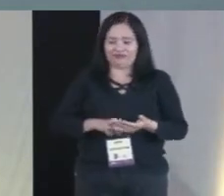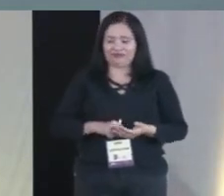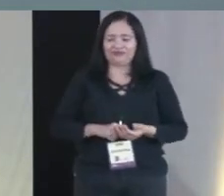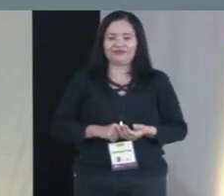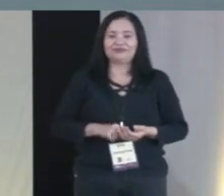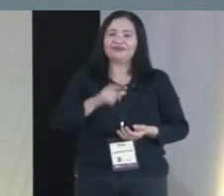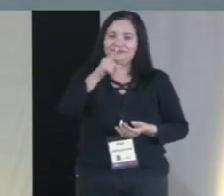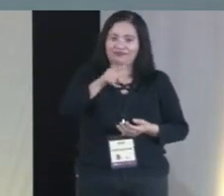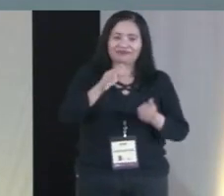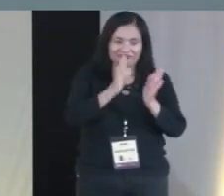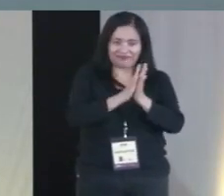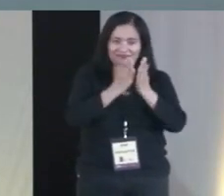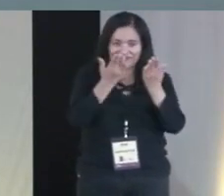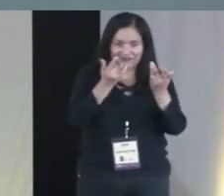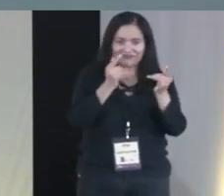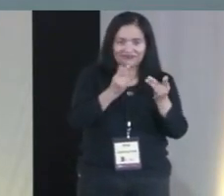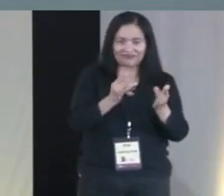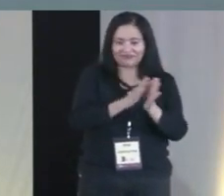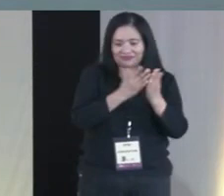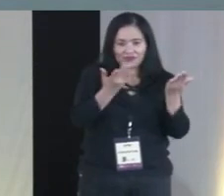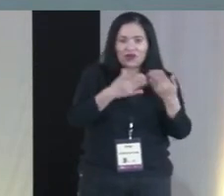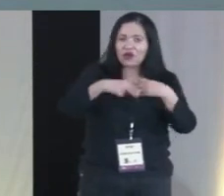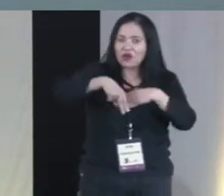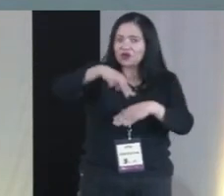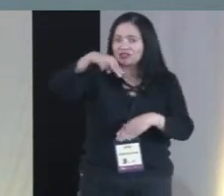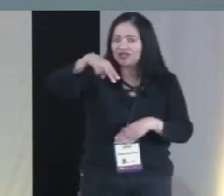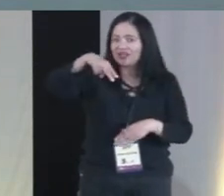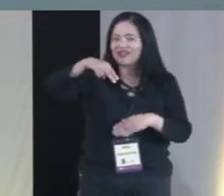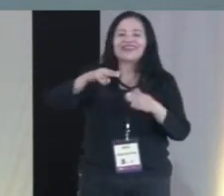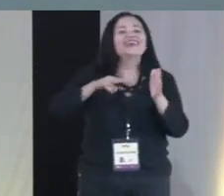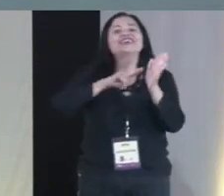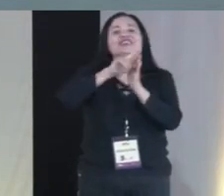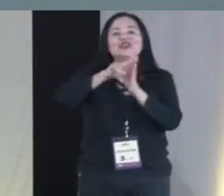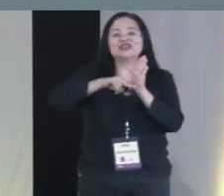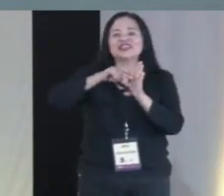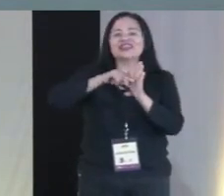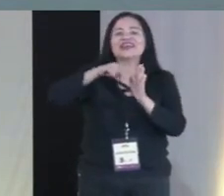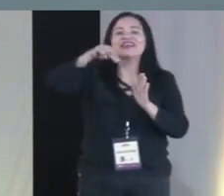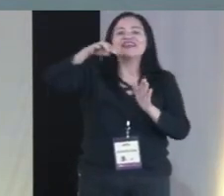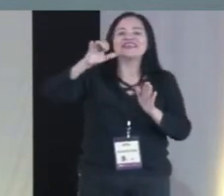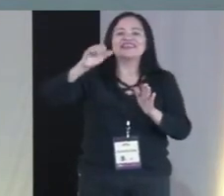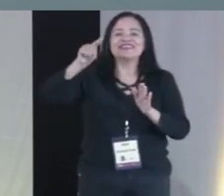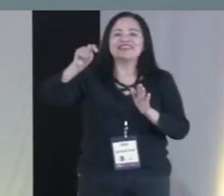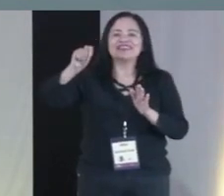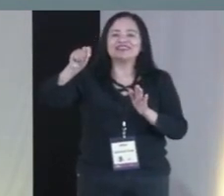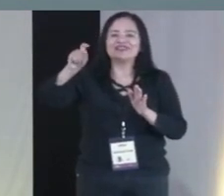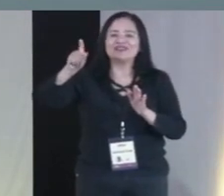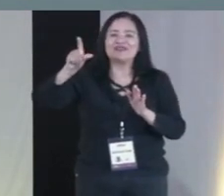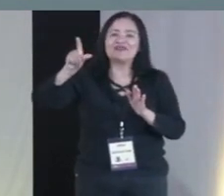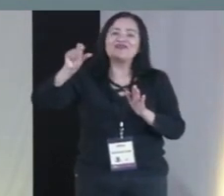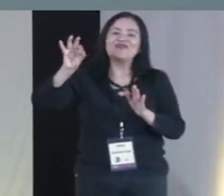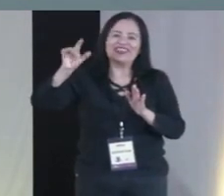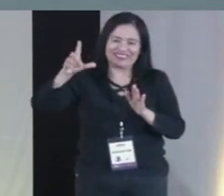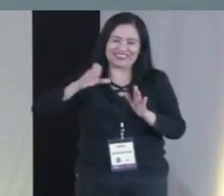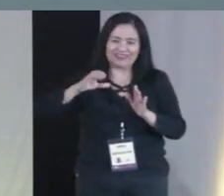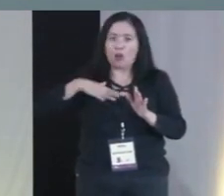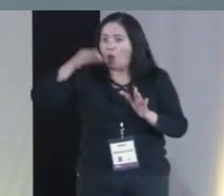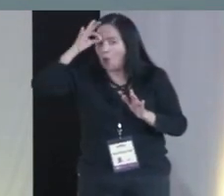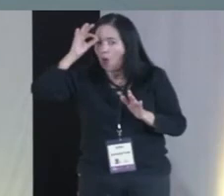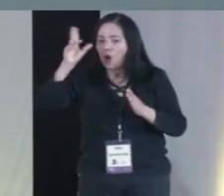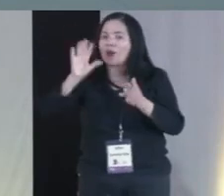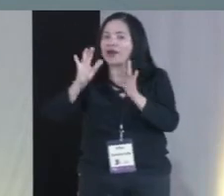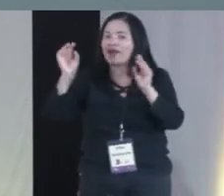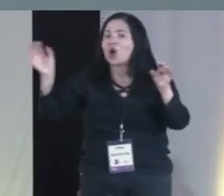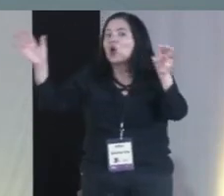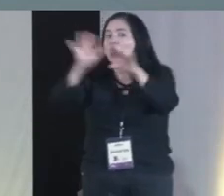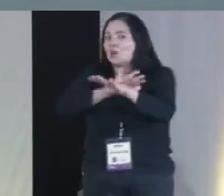que esta novela, si los de Netflix no son tontos, la van a convertir en una serie. Y antes